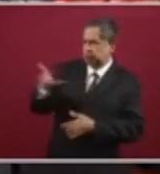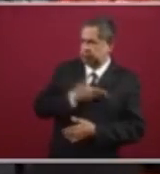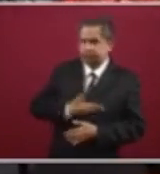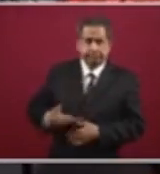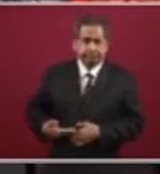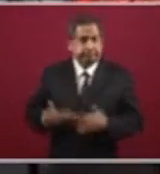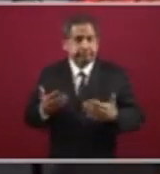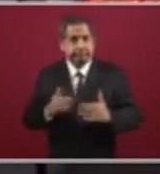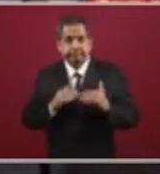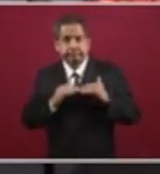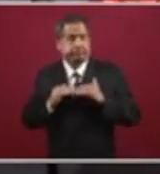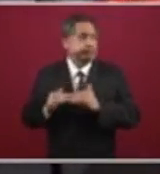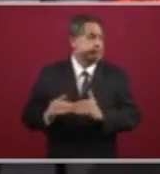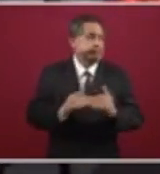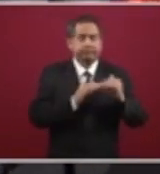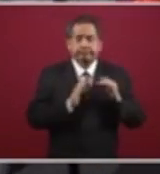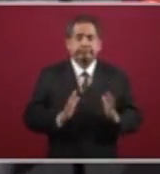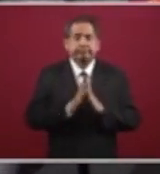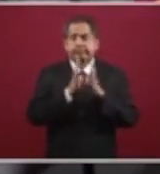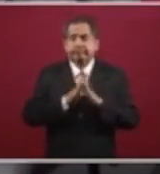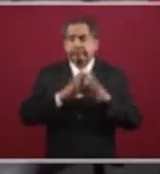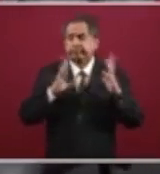haya democracia participativa,